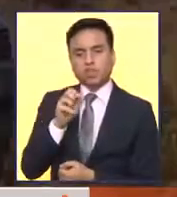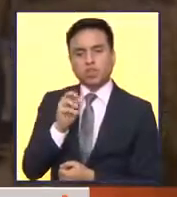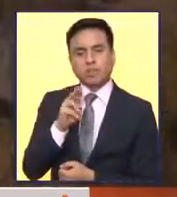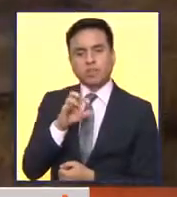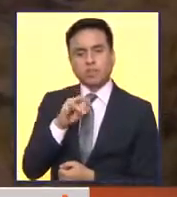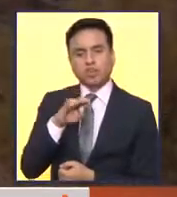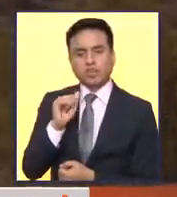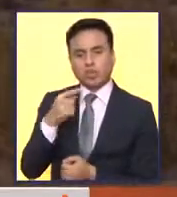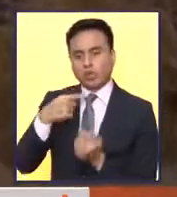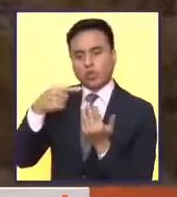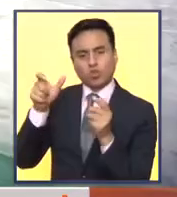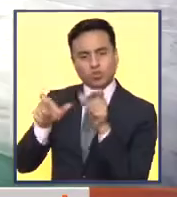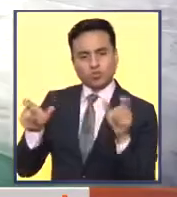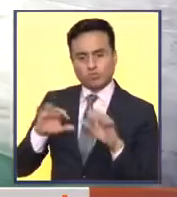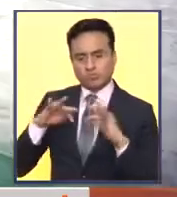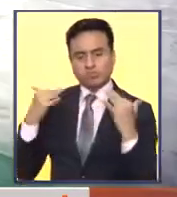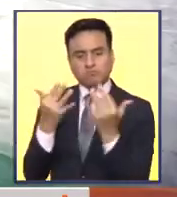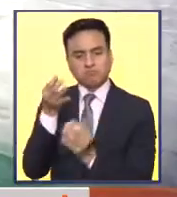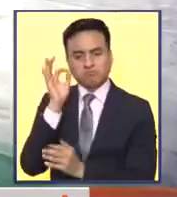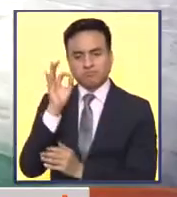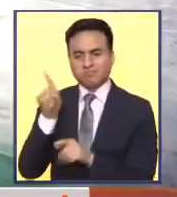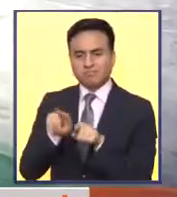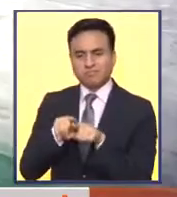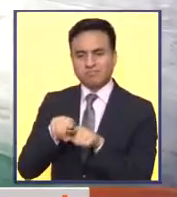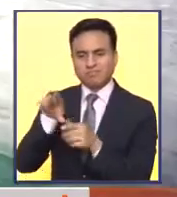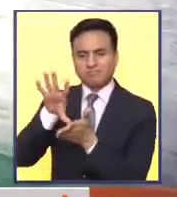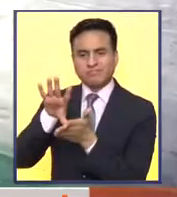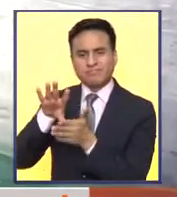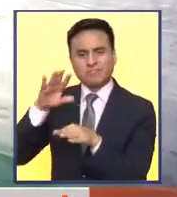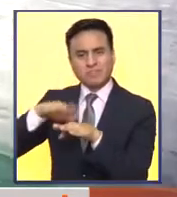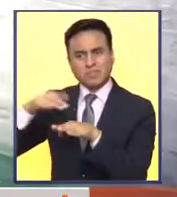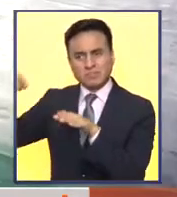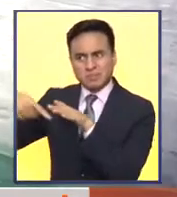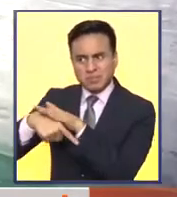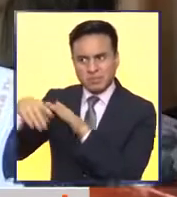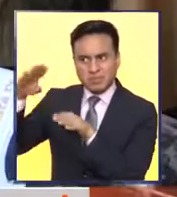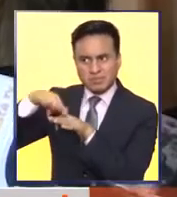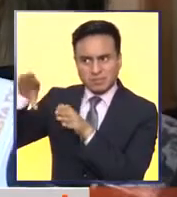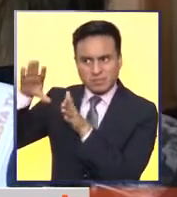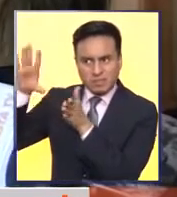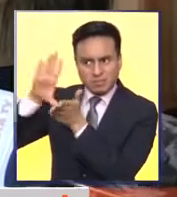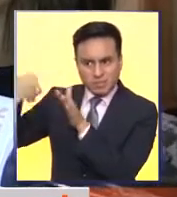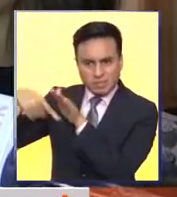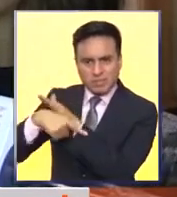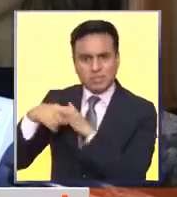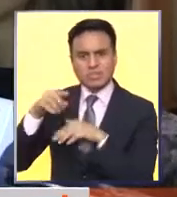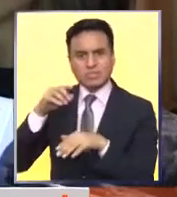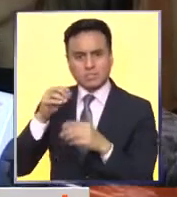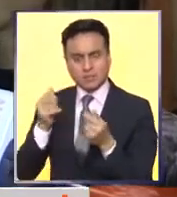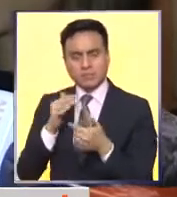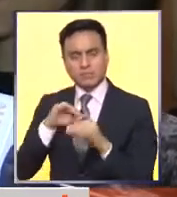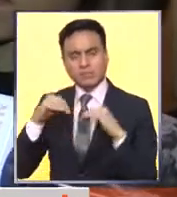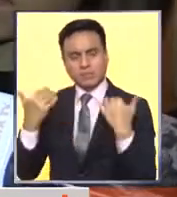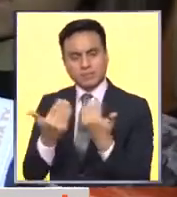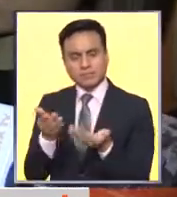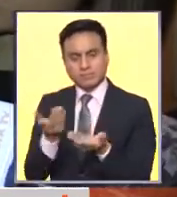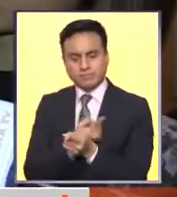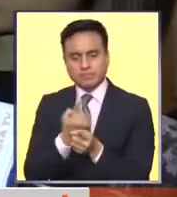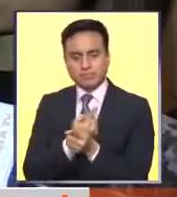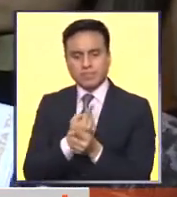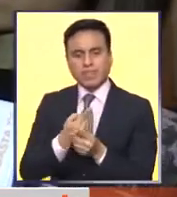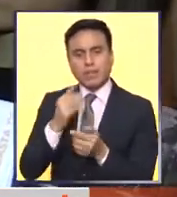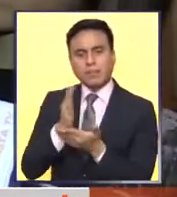Un encuentro en el que nuevamente la migración irregular estuvo sobre la mesa. Hemos iniciado un segundo plan, que es un plan